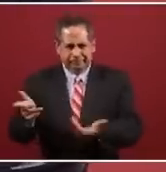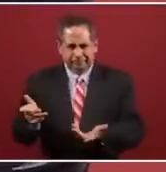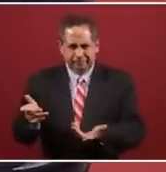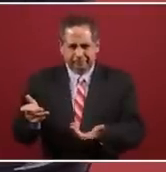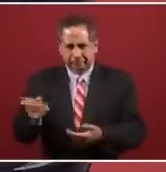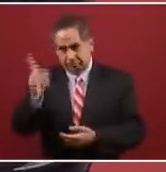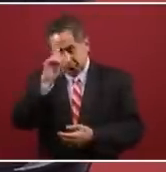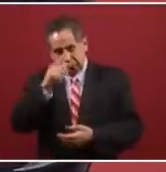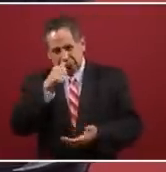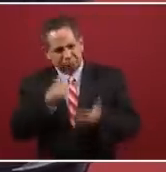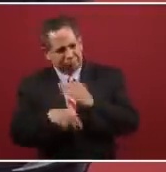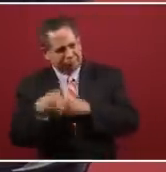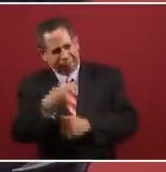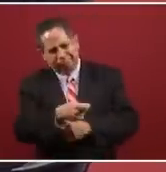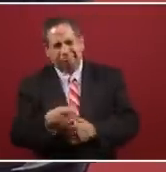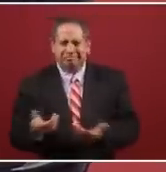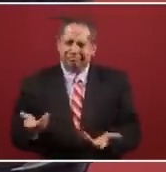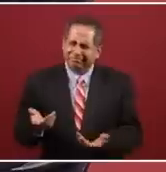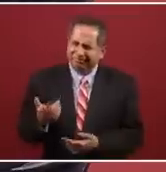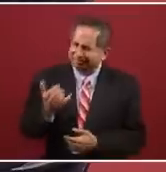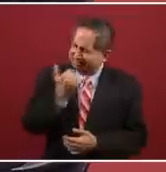haya emitido esa recomendación.